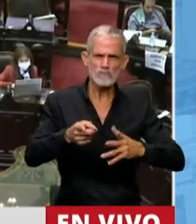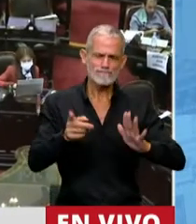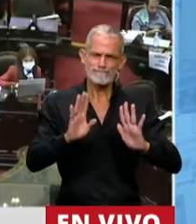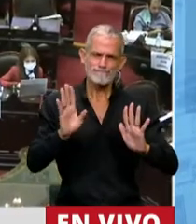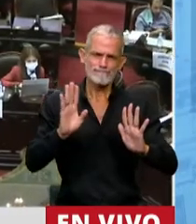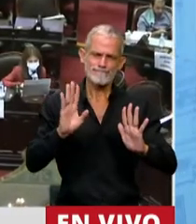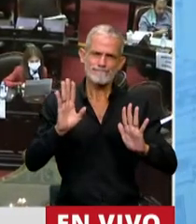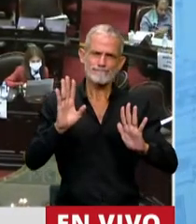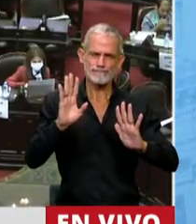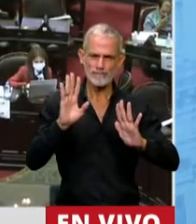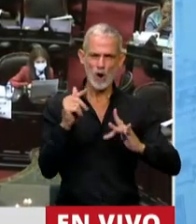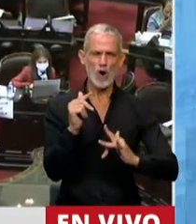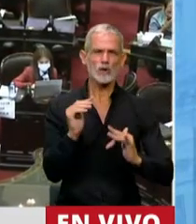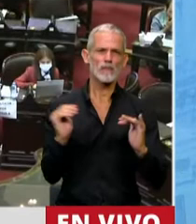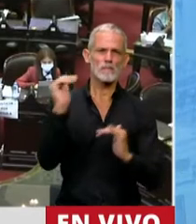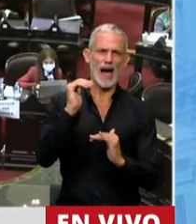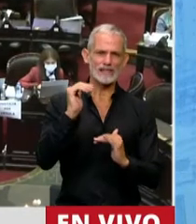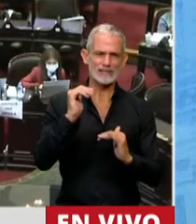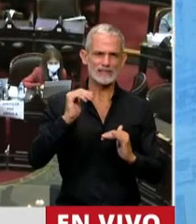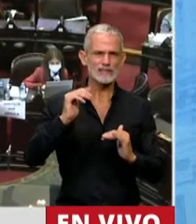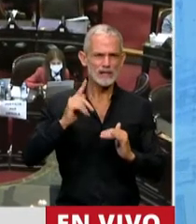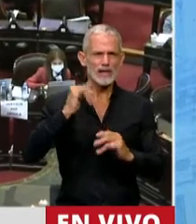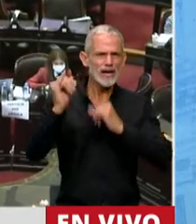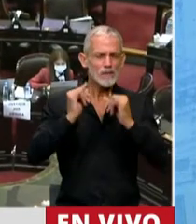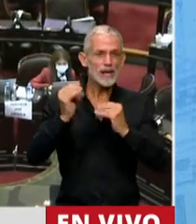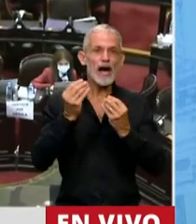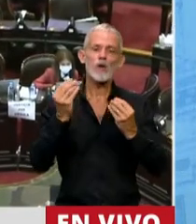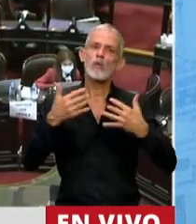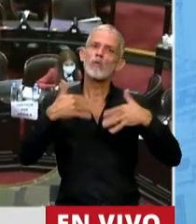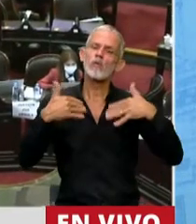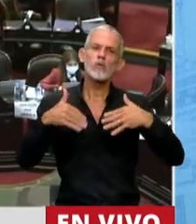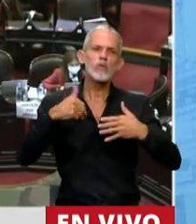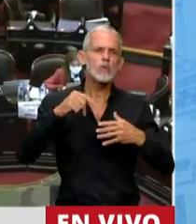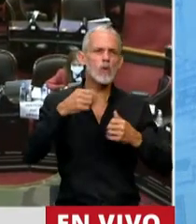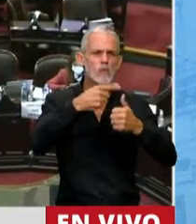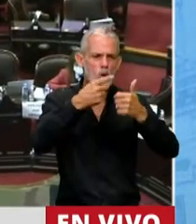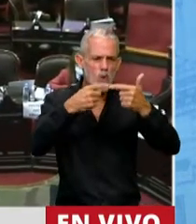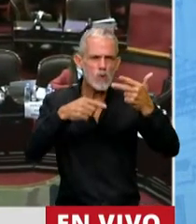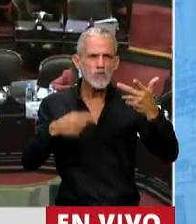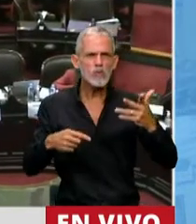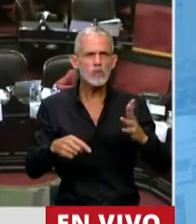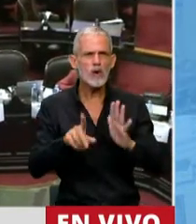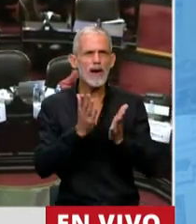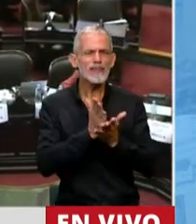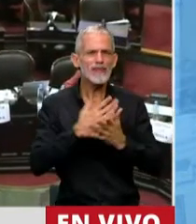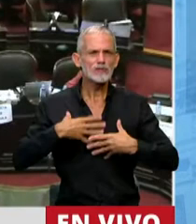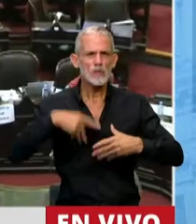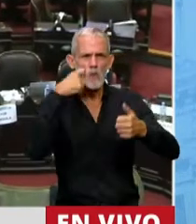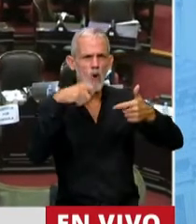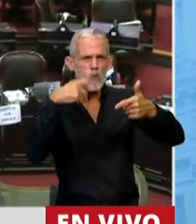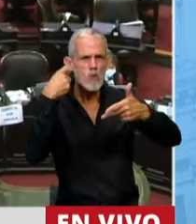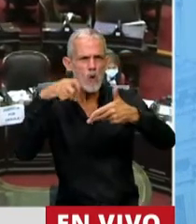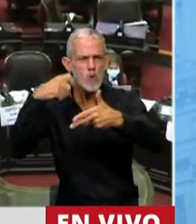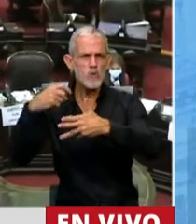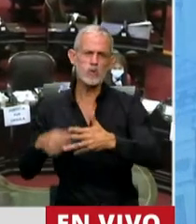complaciente y no alcanza para describir el sinnúmero de violaciones a los derechos humanos que